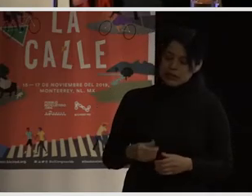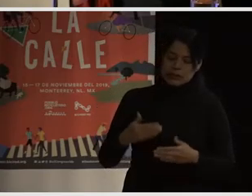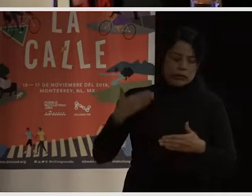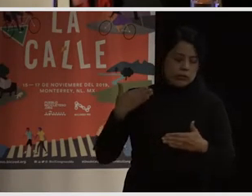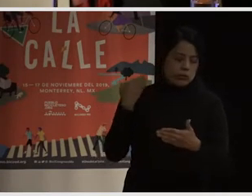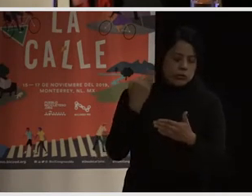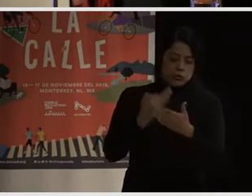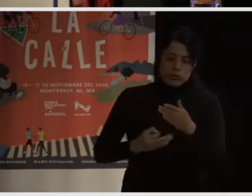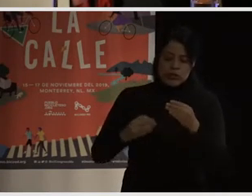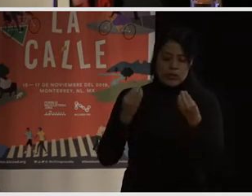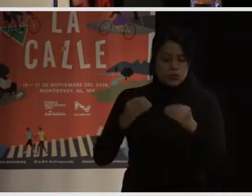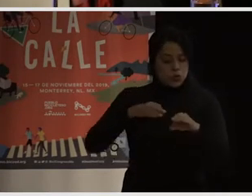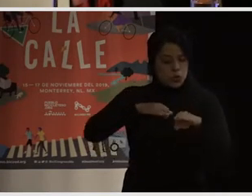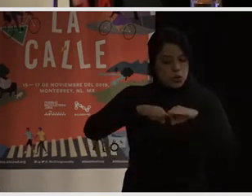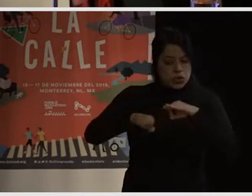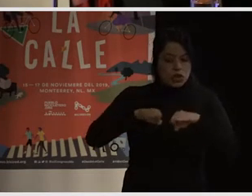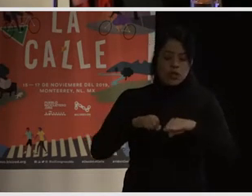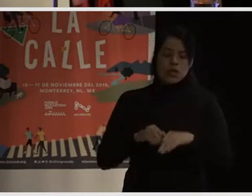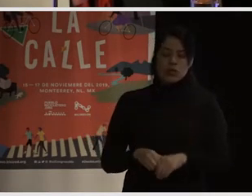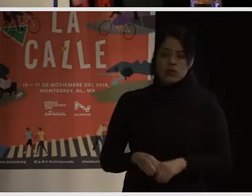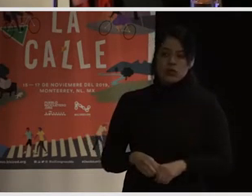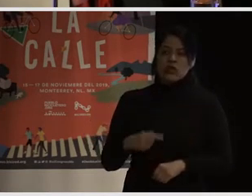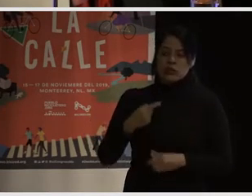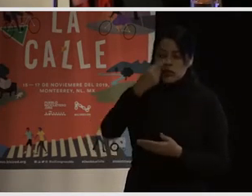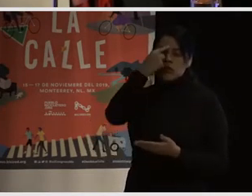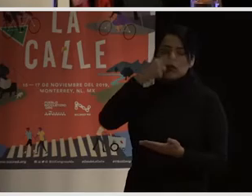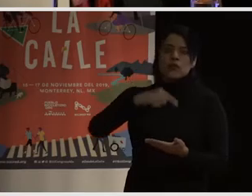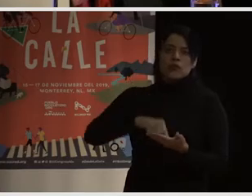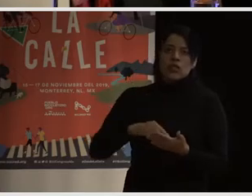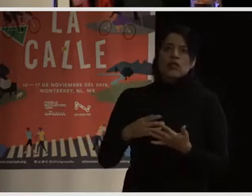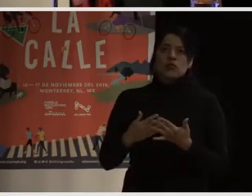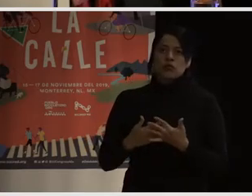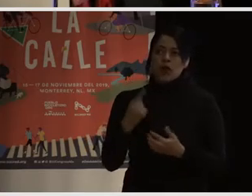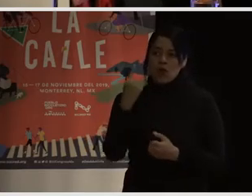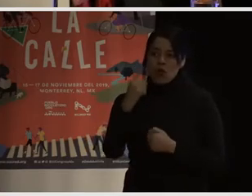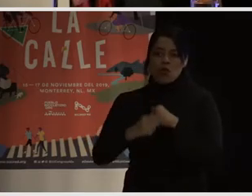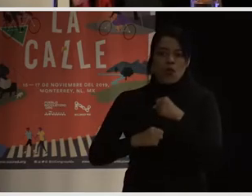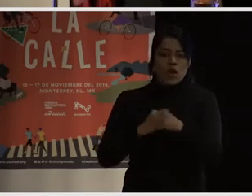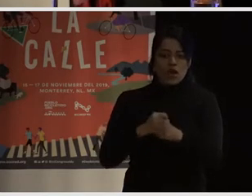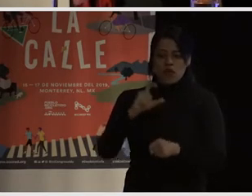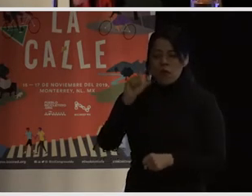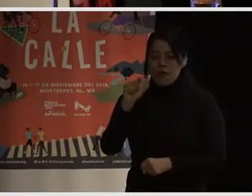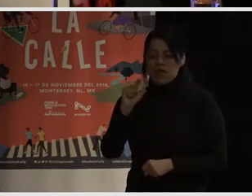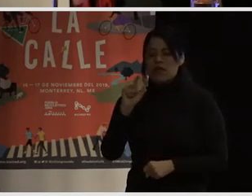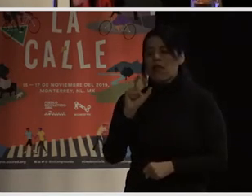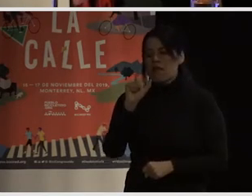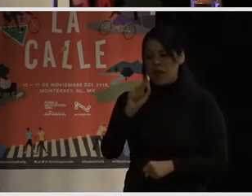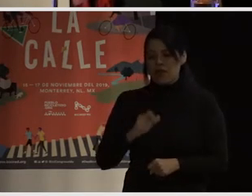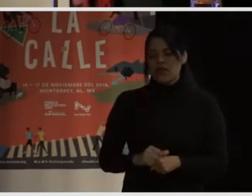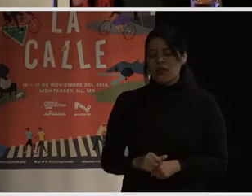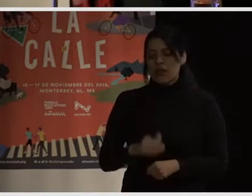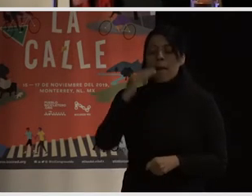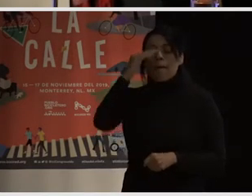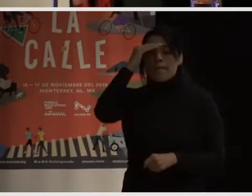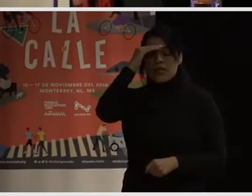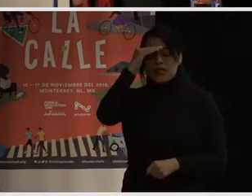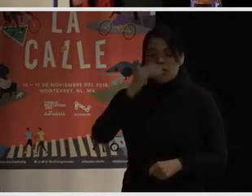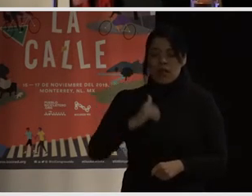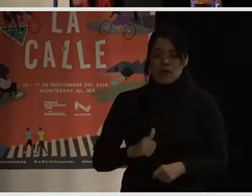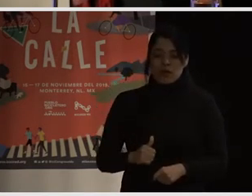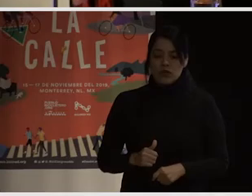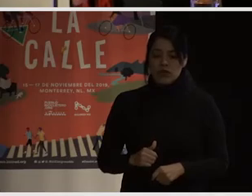y creo que nos esperan todavía un año al 2020 en donde consideramos que ya estaremos